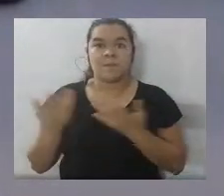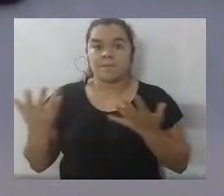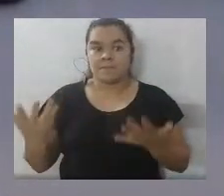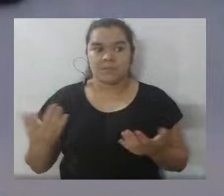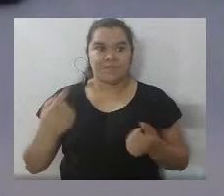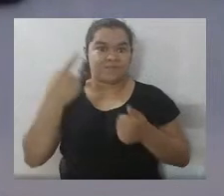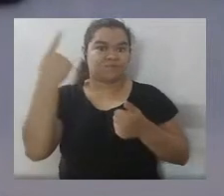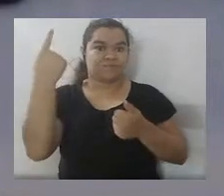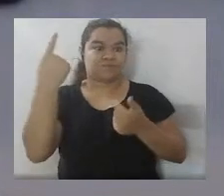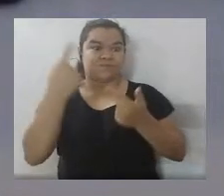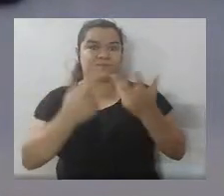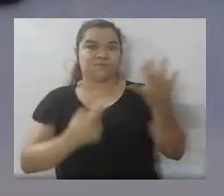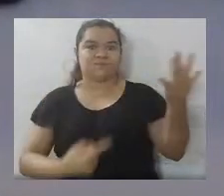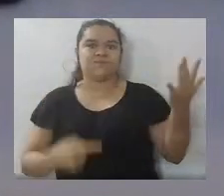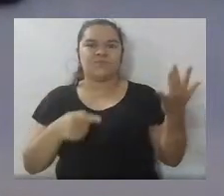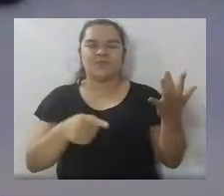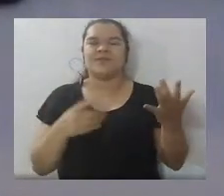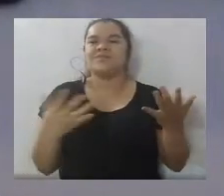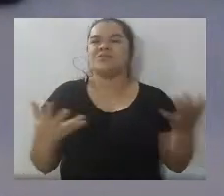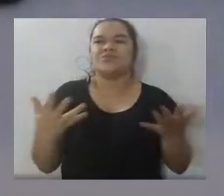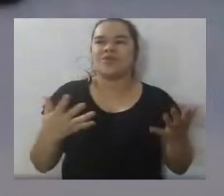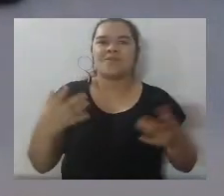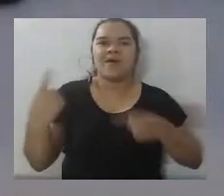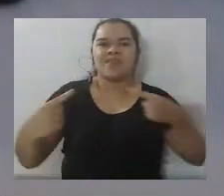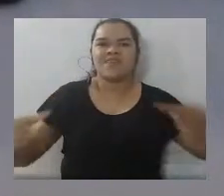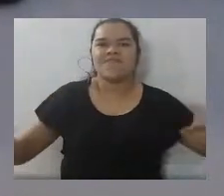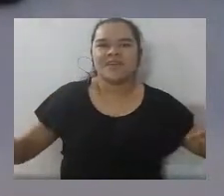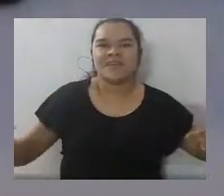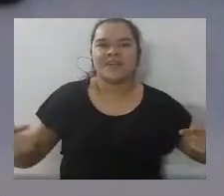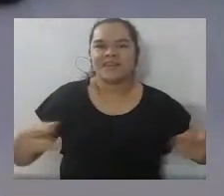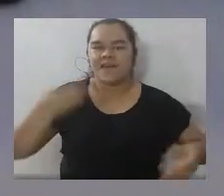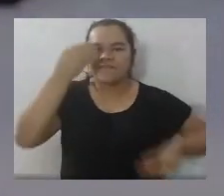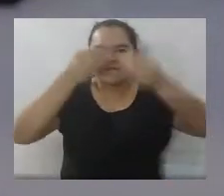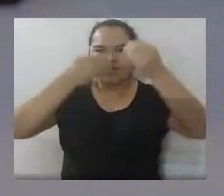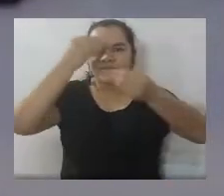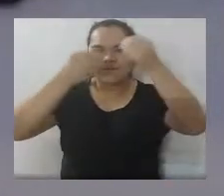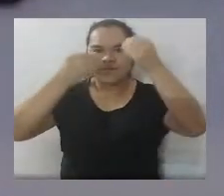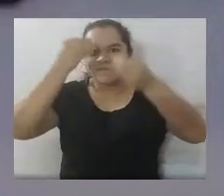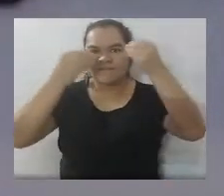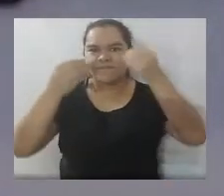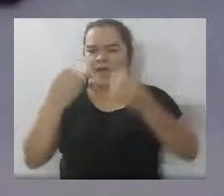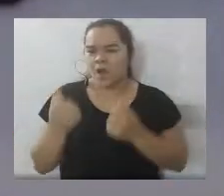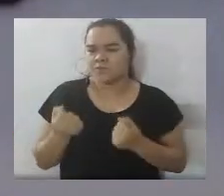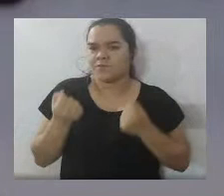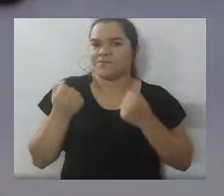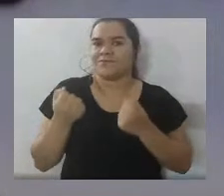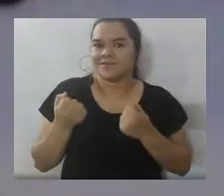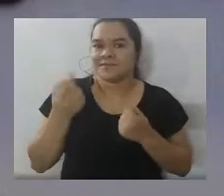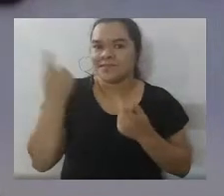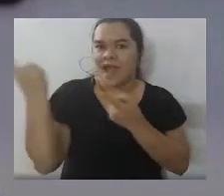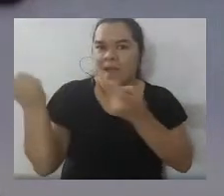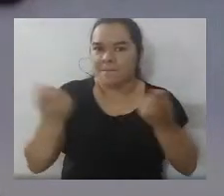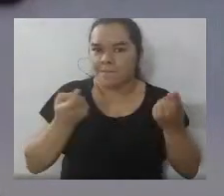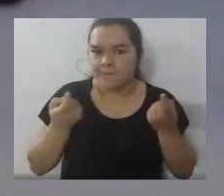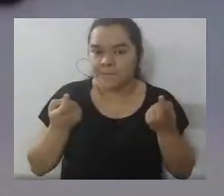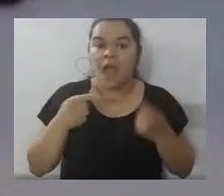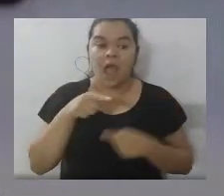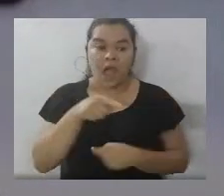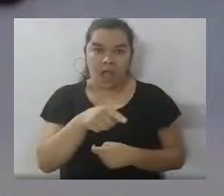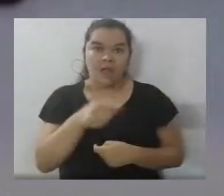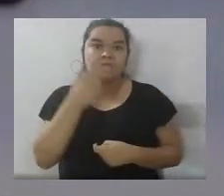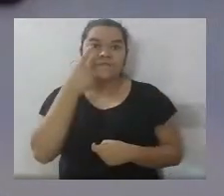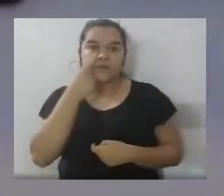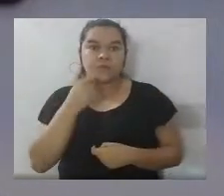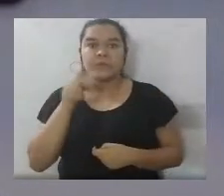diversidad creo que nos enriquece y nos potencia. Aquí los chicos y las chicas pueden estudiar todo lo referido a